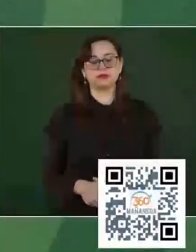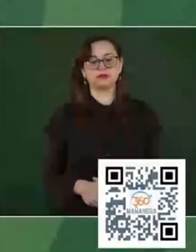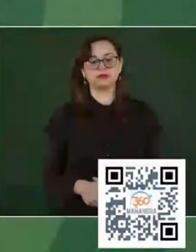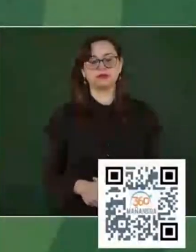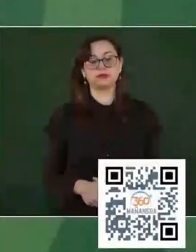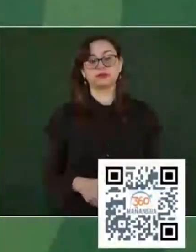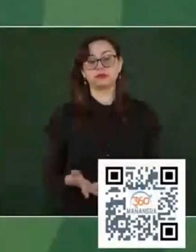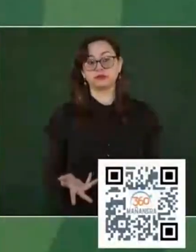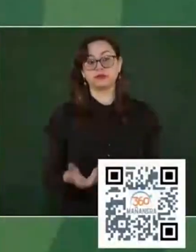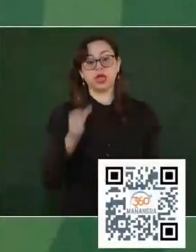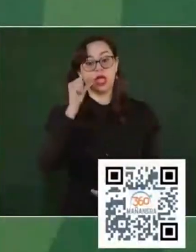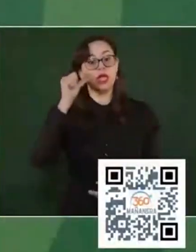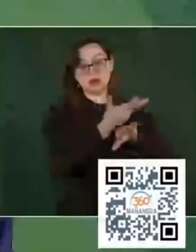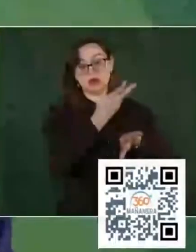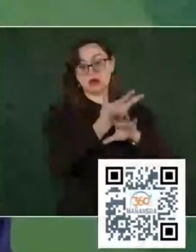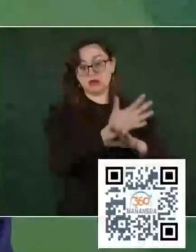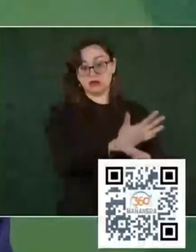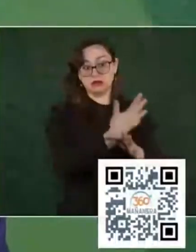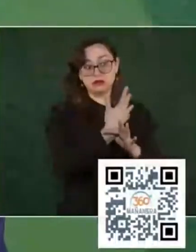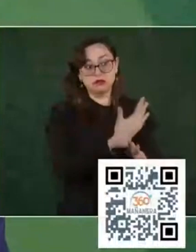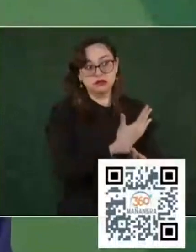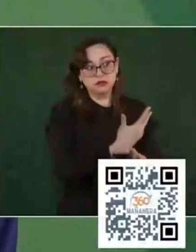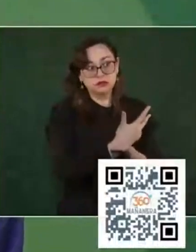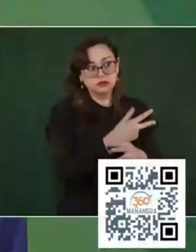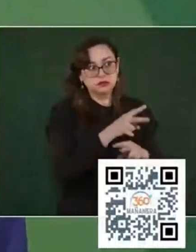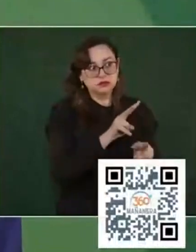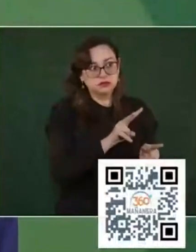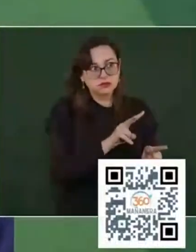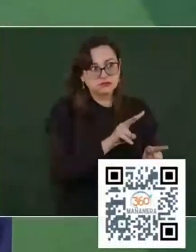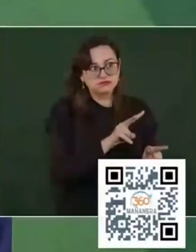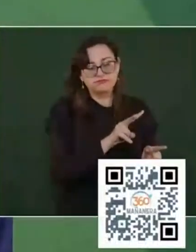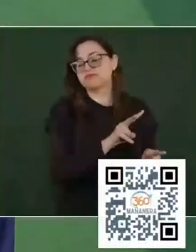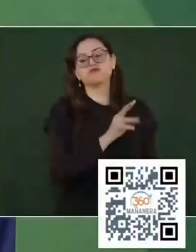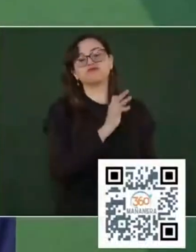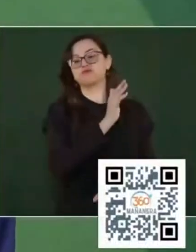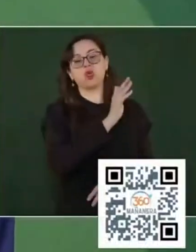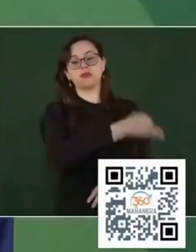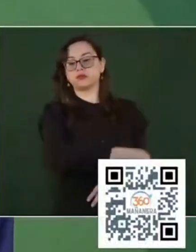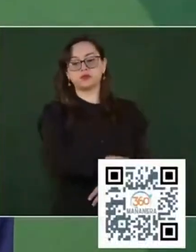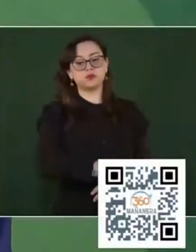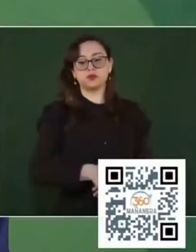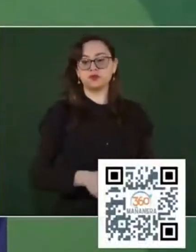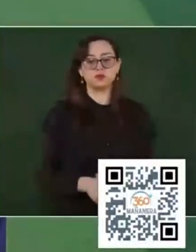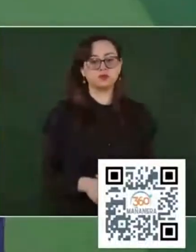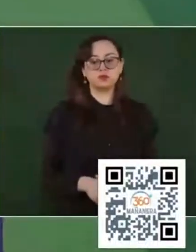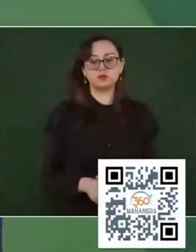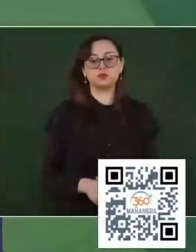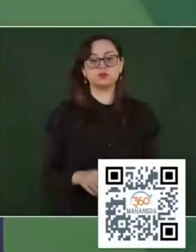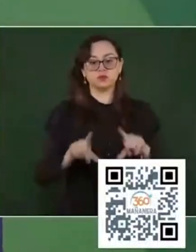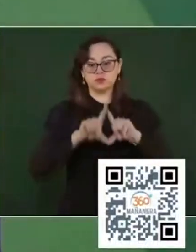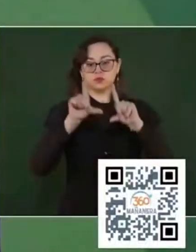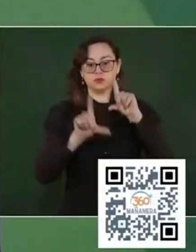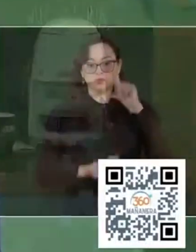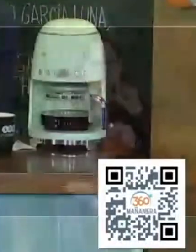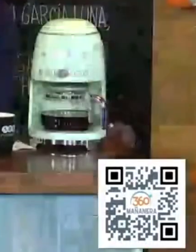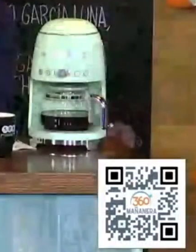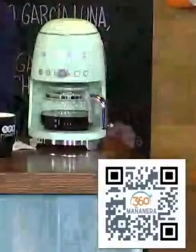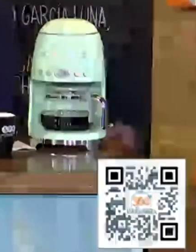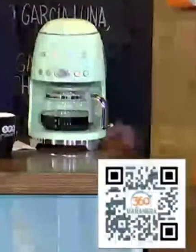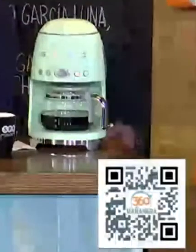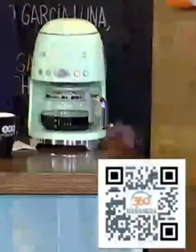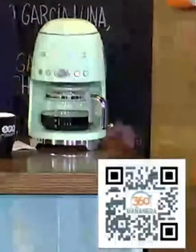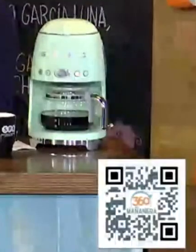lo que dijo ayer este senador no lo admitimos a México se le respeta